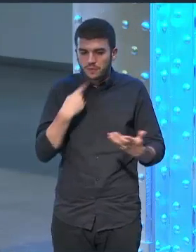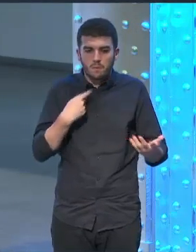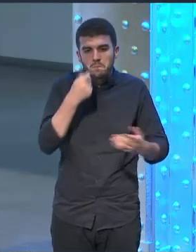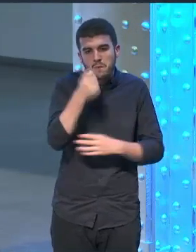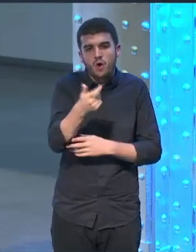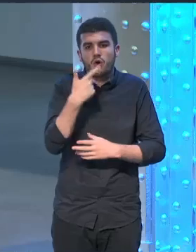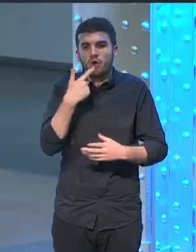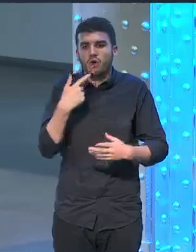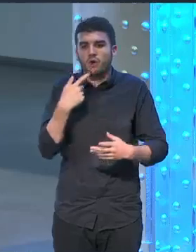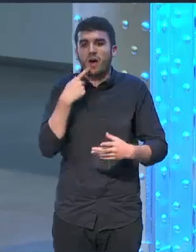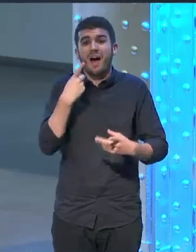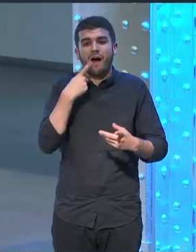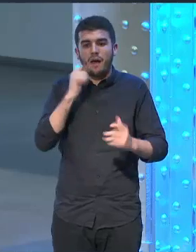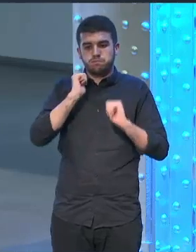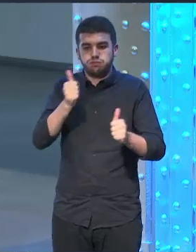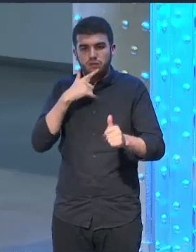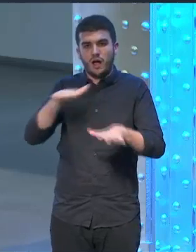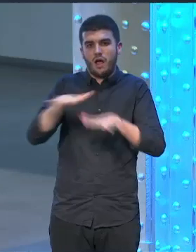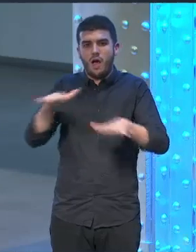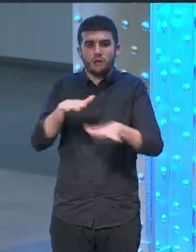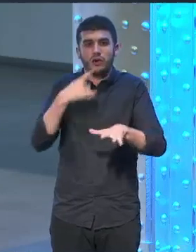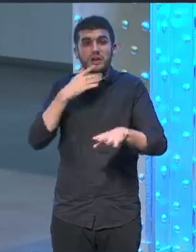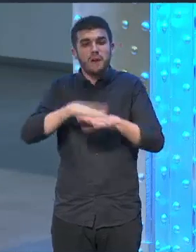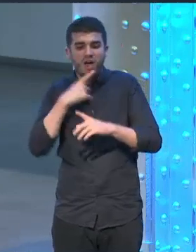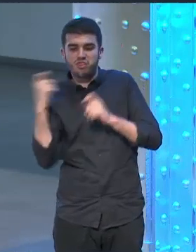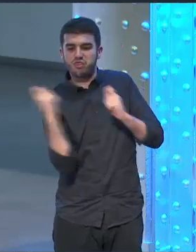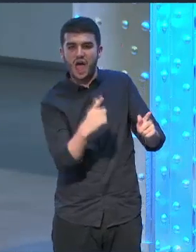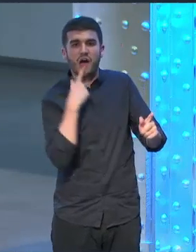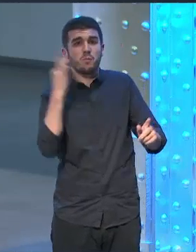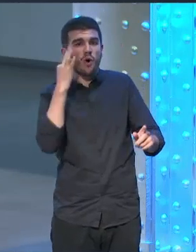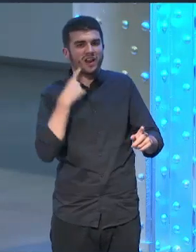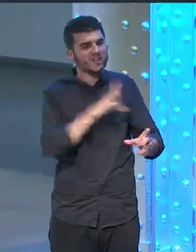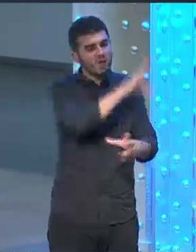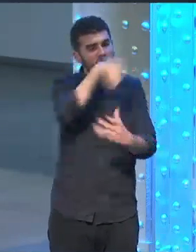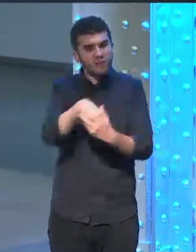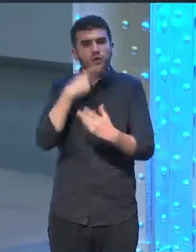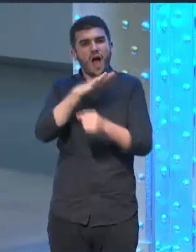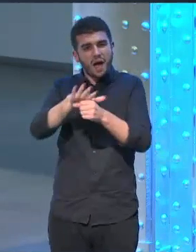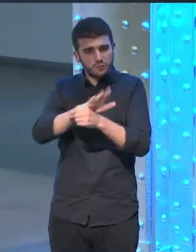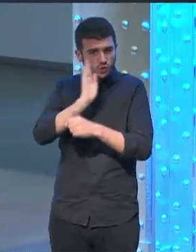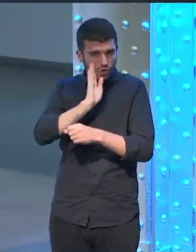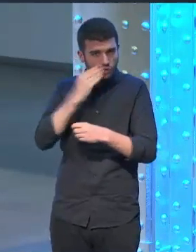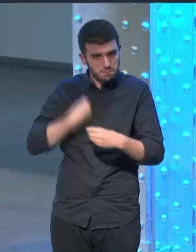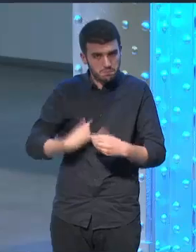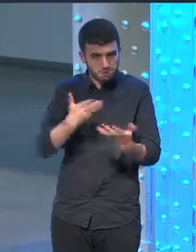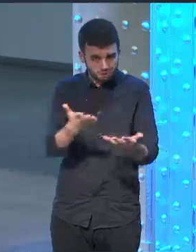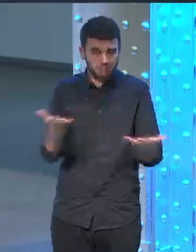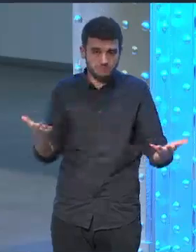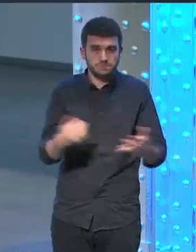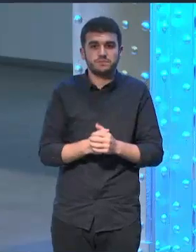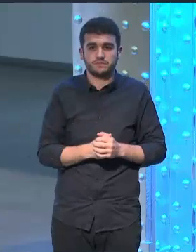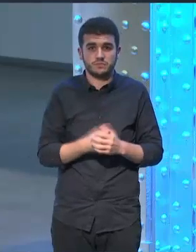marcha diferentes acciones para potenciar la presencia de las mujeres en estos ámbitos, ¿no? Pues